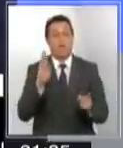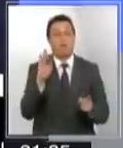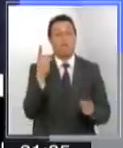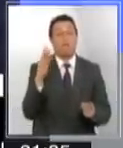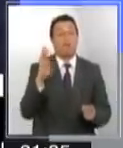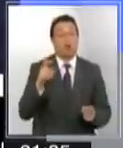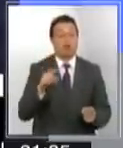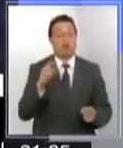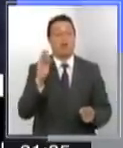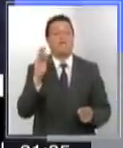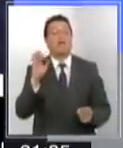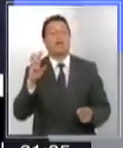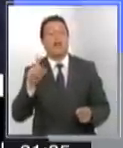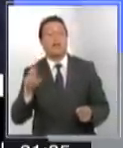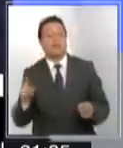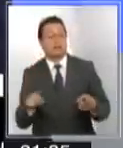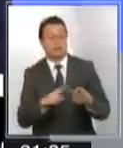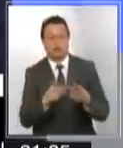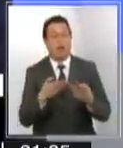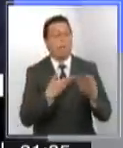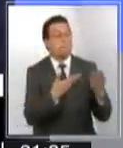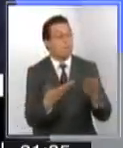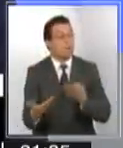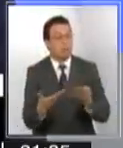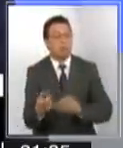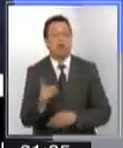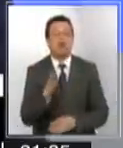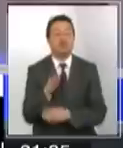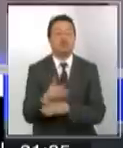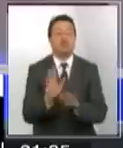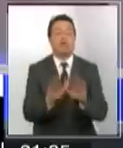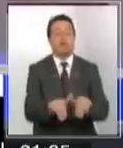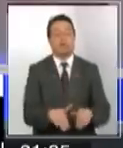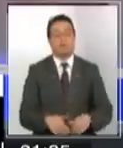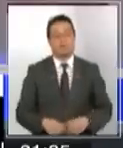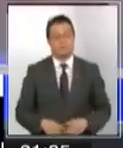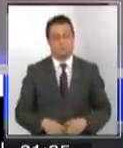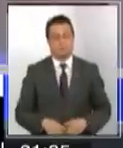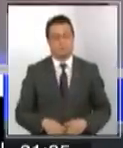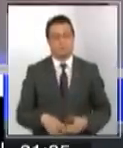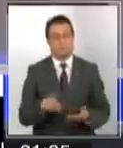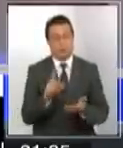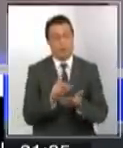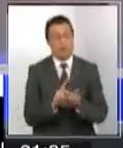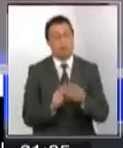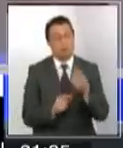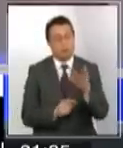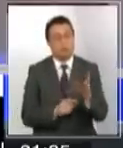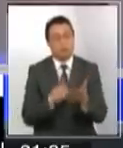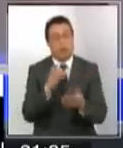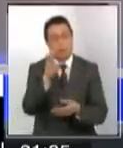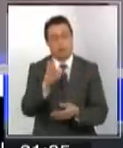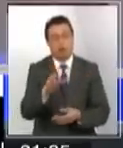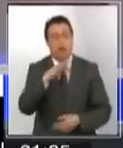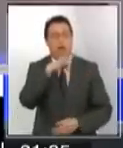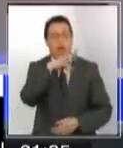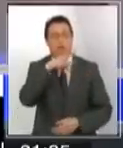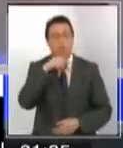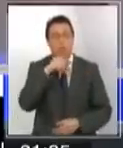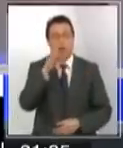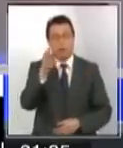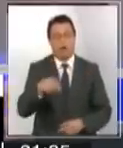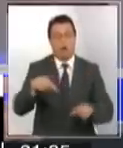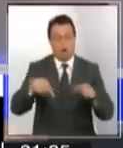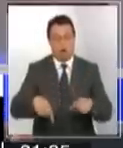ministro Fernández fueron a las invitaciones que se le hicieron. Diputado, una persona adulta hoy